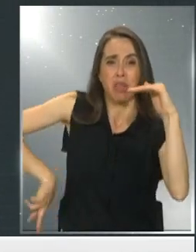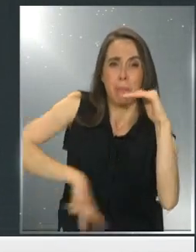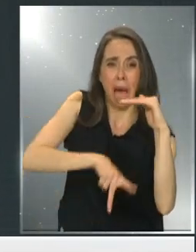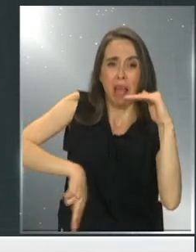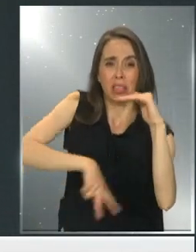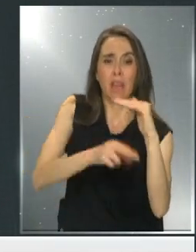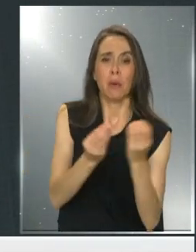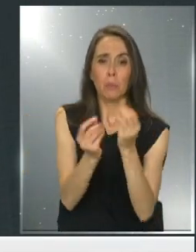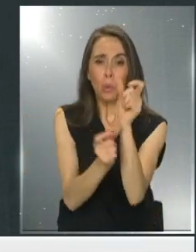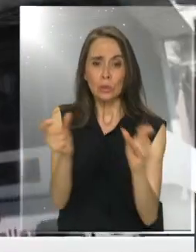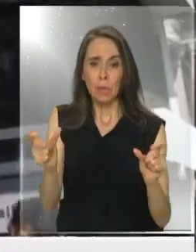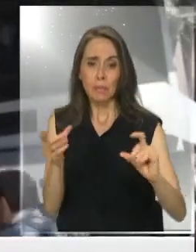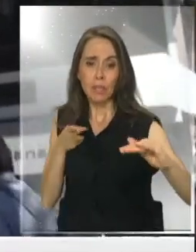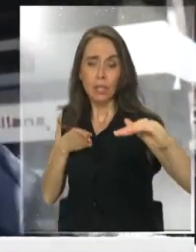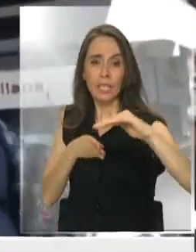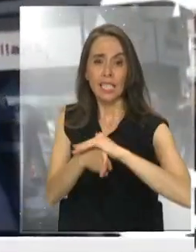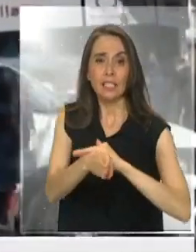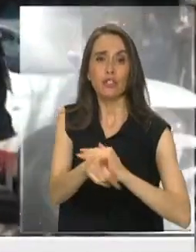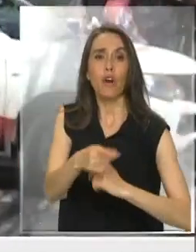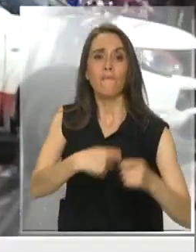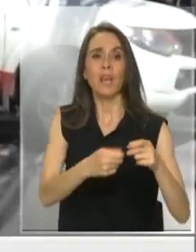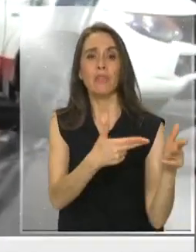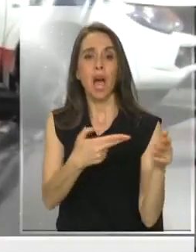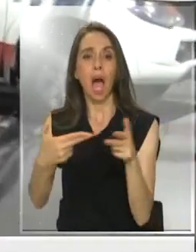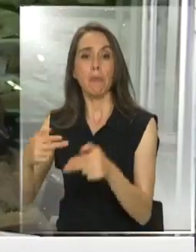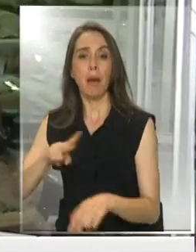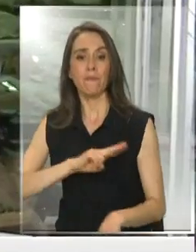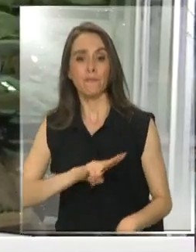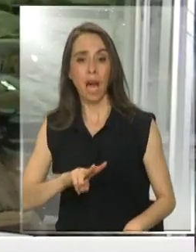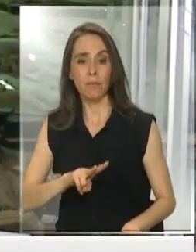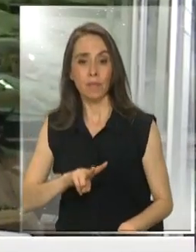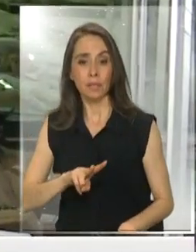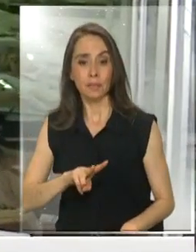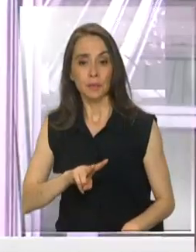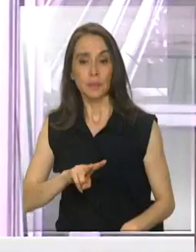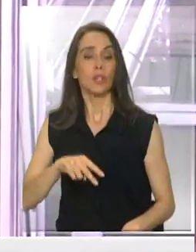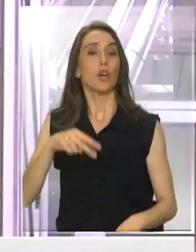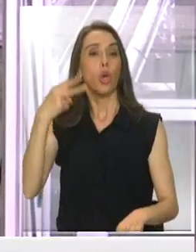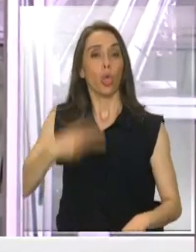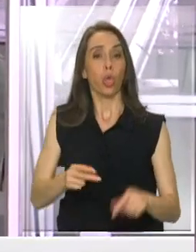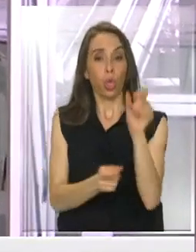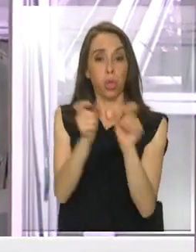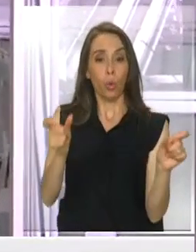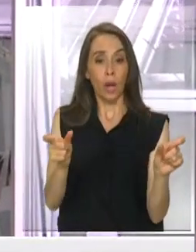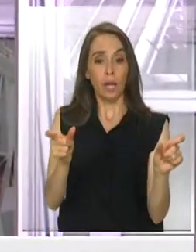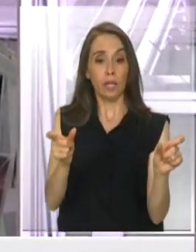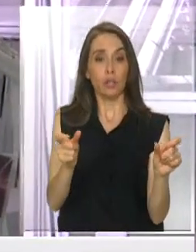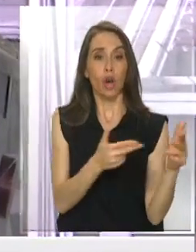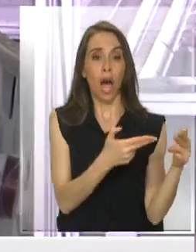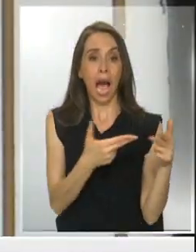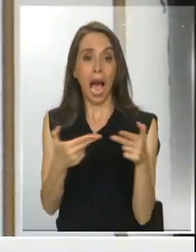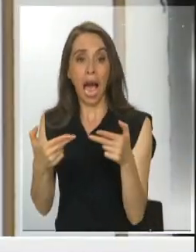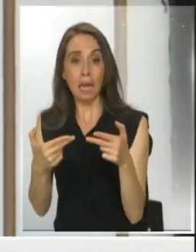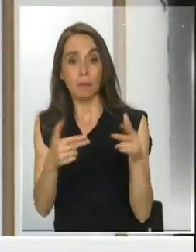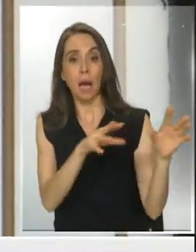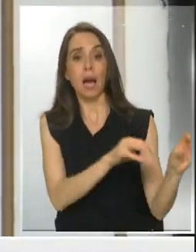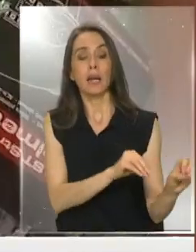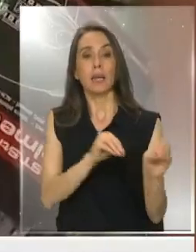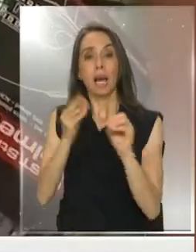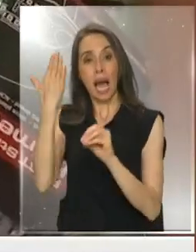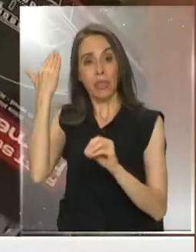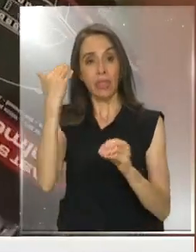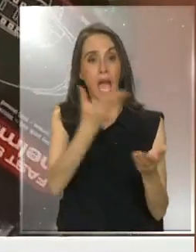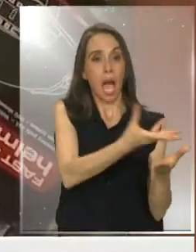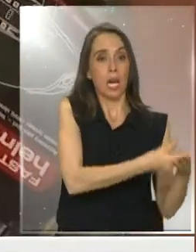Decenas de personas que entraron a esta armería en Valparaíso. Como resguardo, los dueños decidieron trasladar las armas de fuego hace algunos